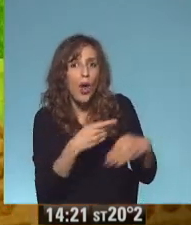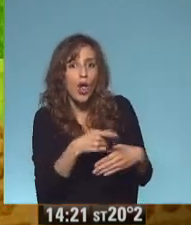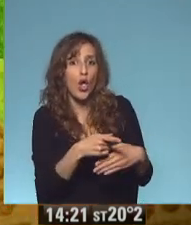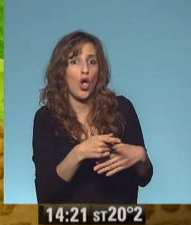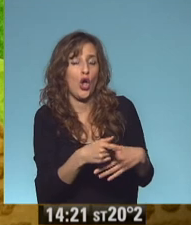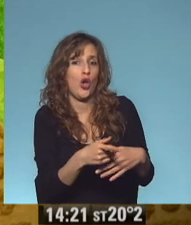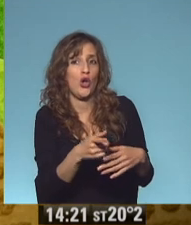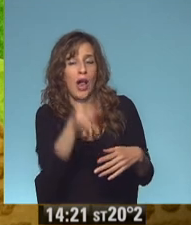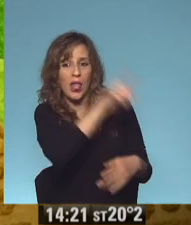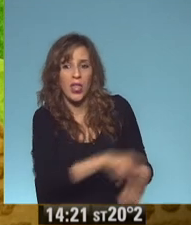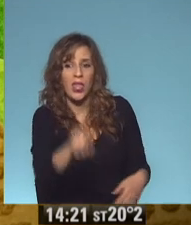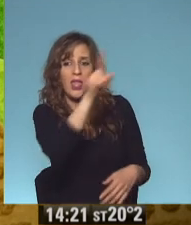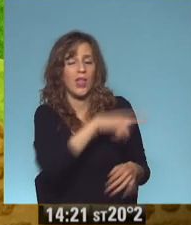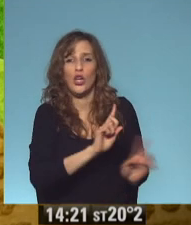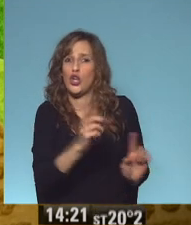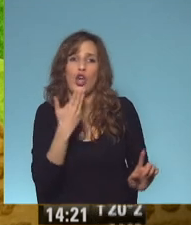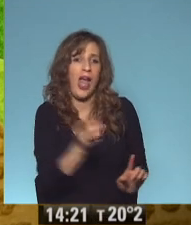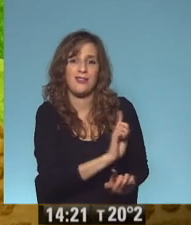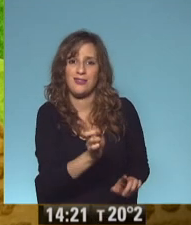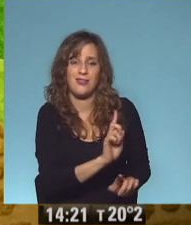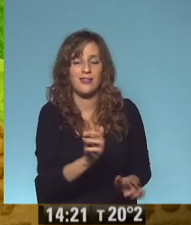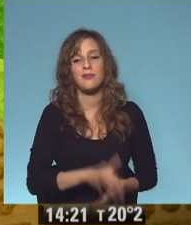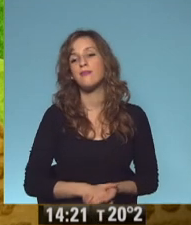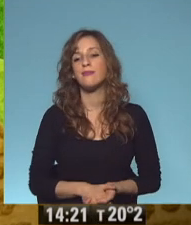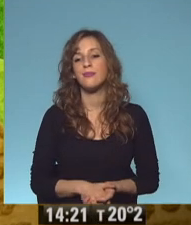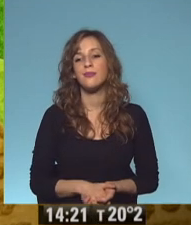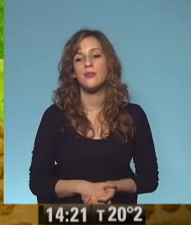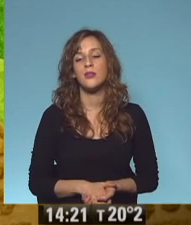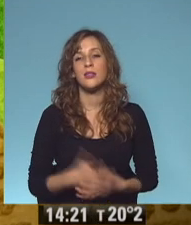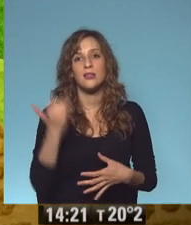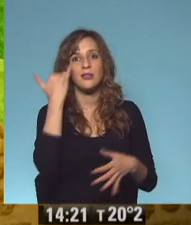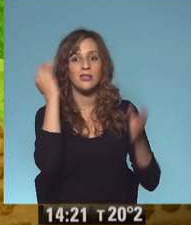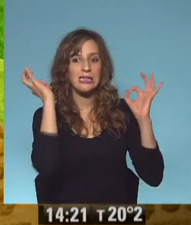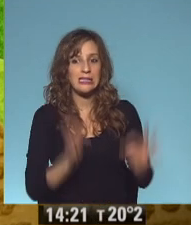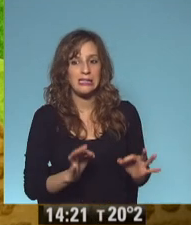¡La vuelta al mundo! ¡Uy, no!